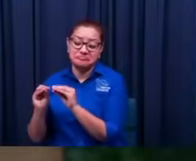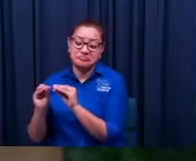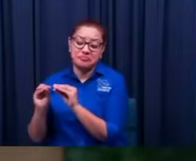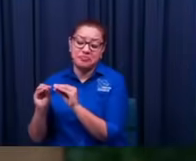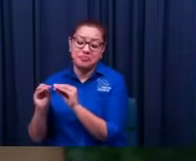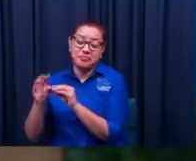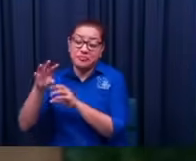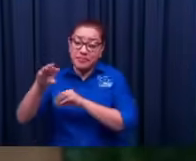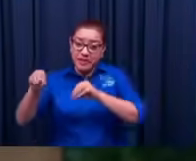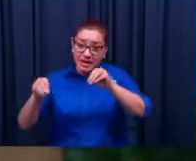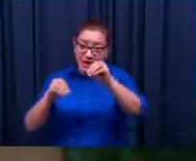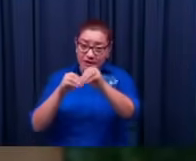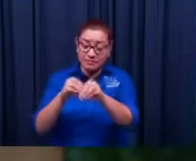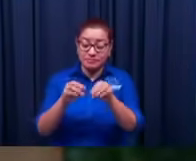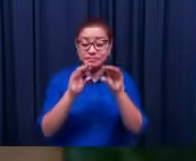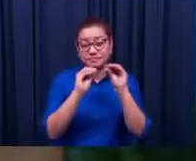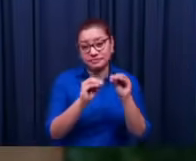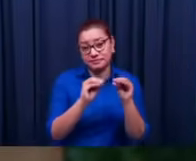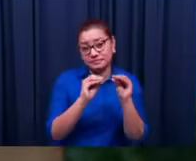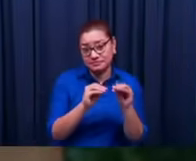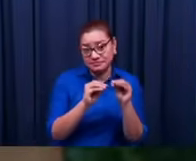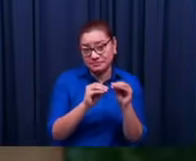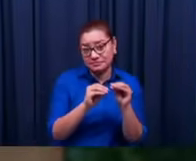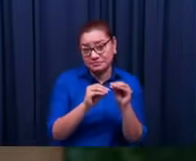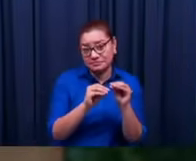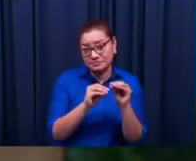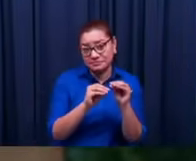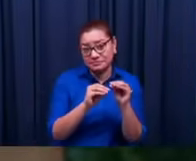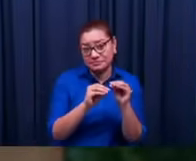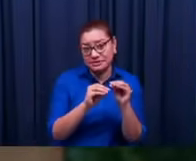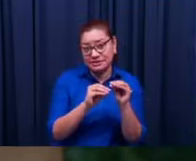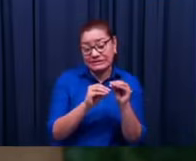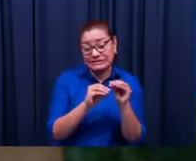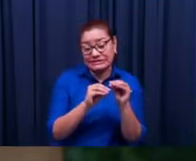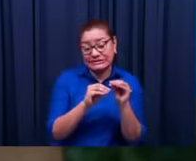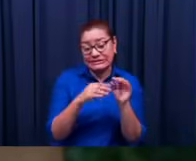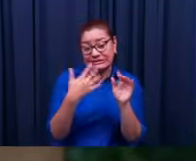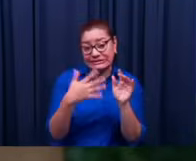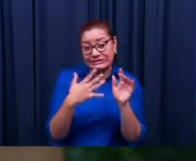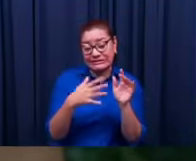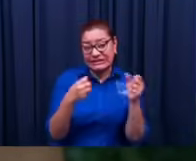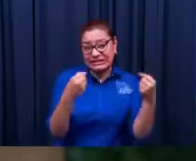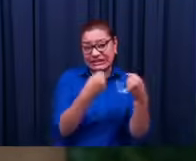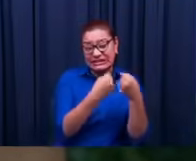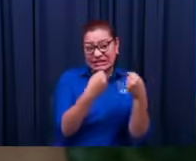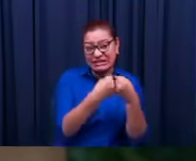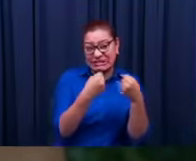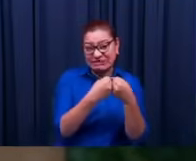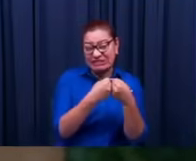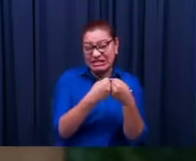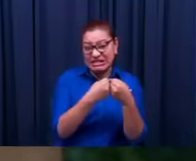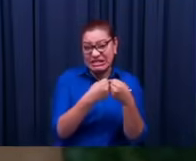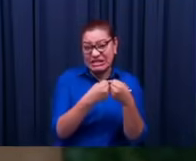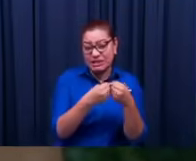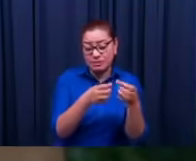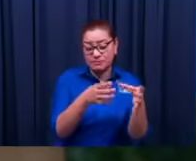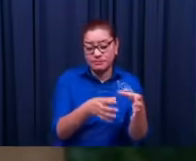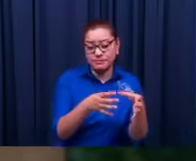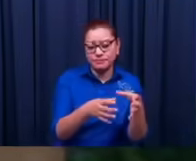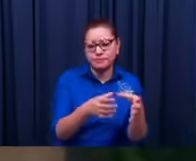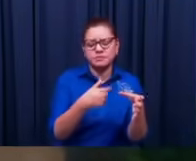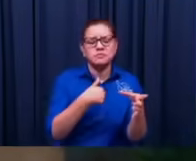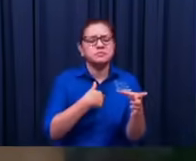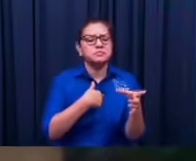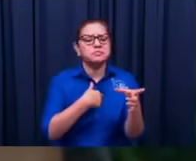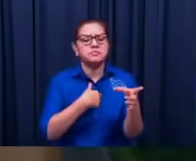pañalera porque se estaban haciendo del uno, del dos y quizá del tres y peleándose entre ellos diciendo: yo soy